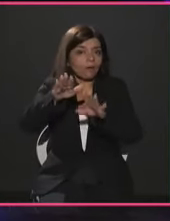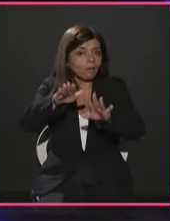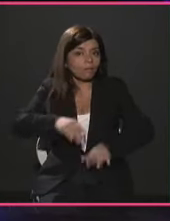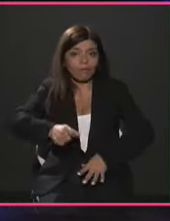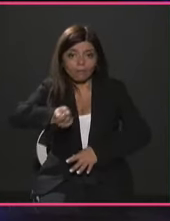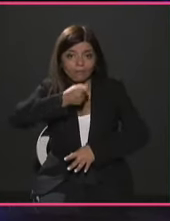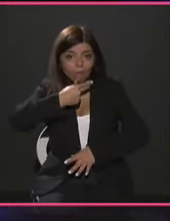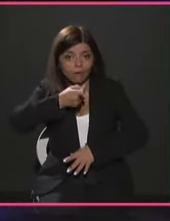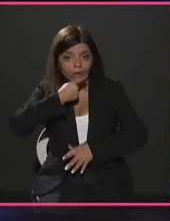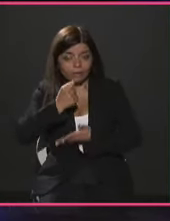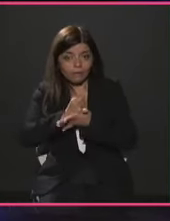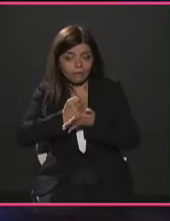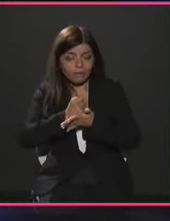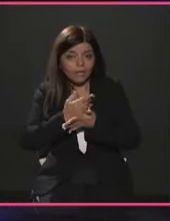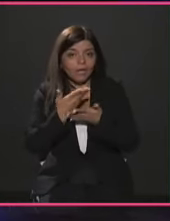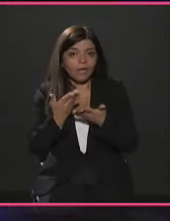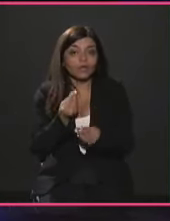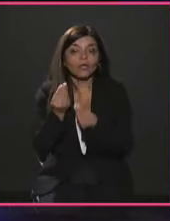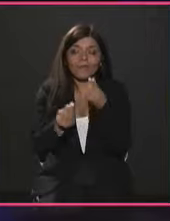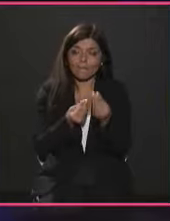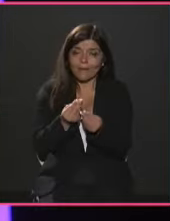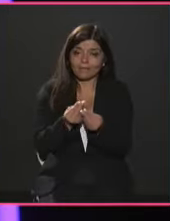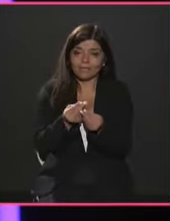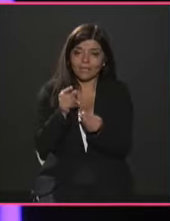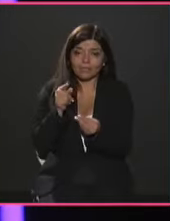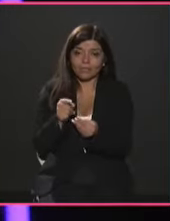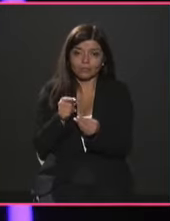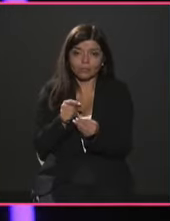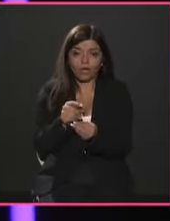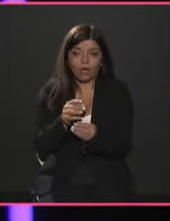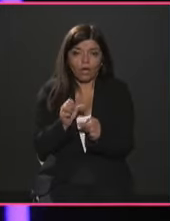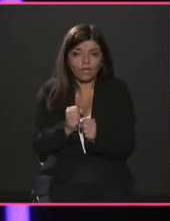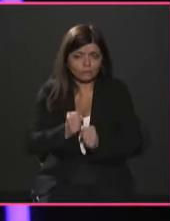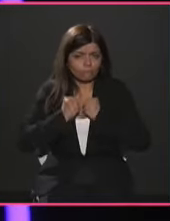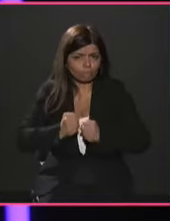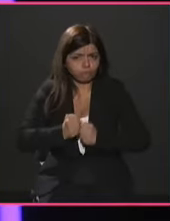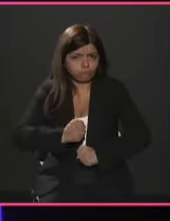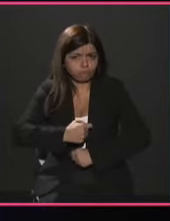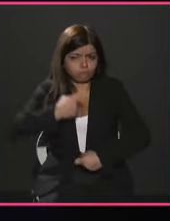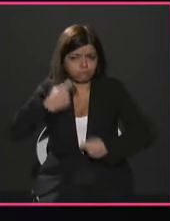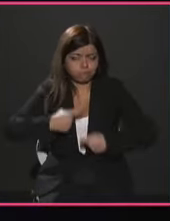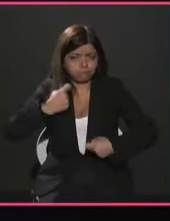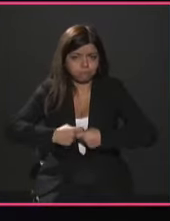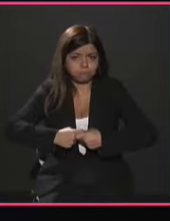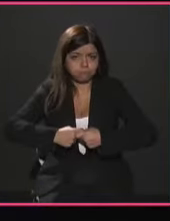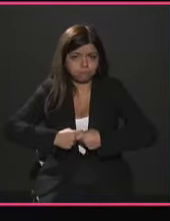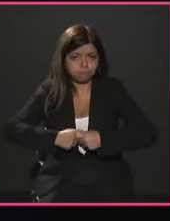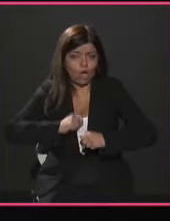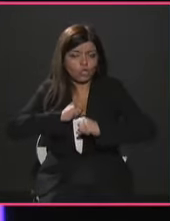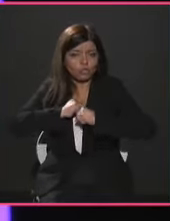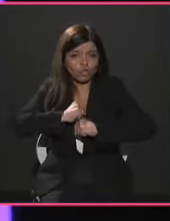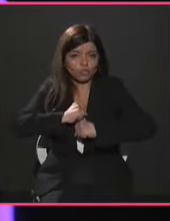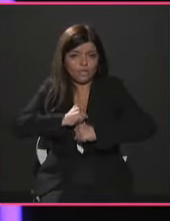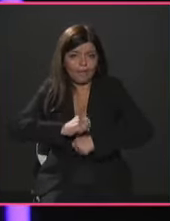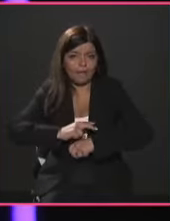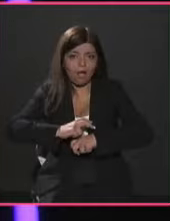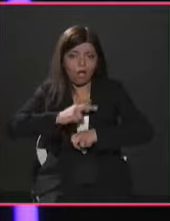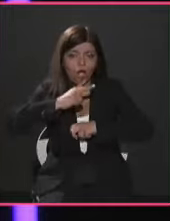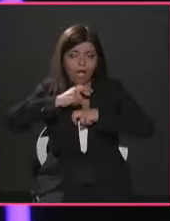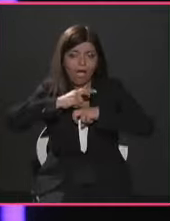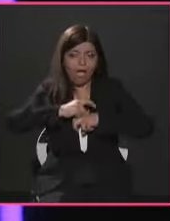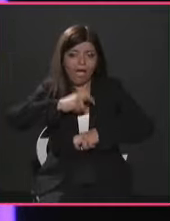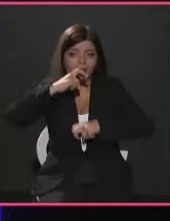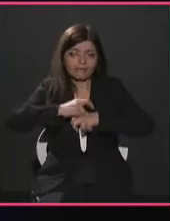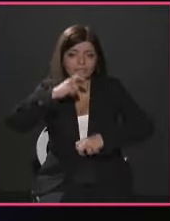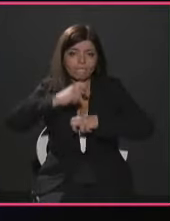medicina lo que pasa es que esto crea cadena de resistencia a los antibióticos con estas bacterias Así que yo empecé a